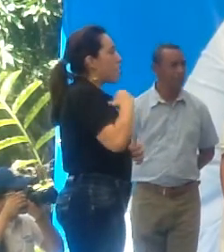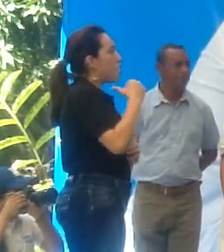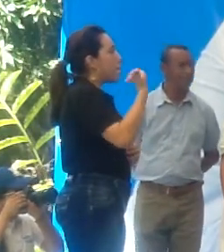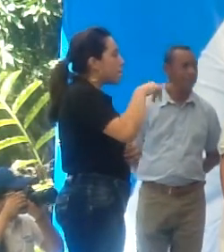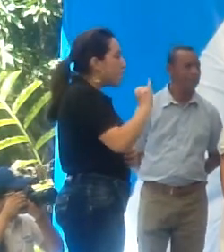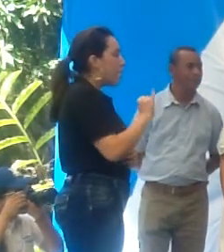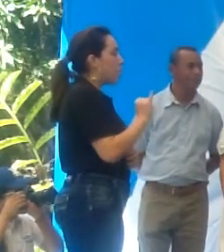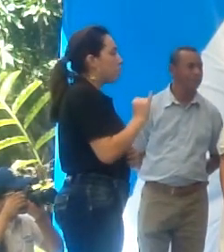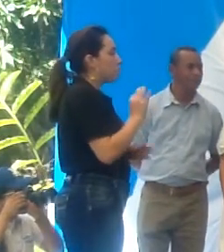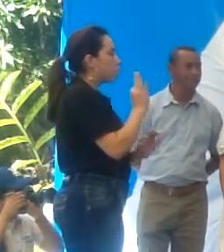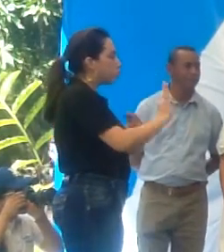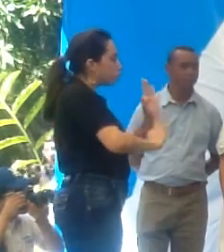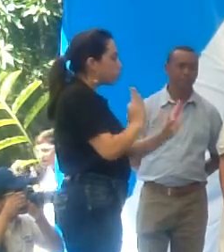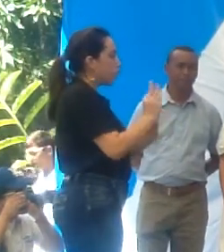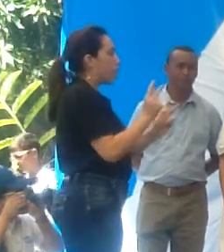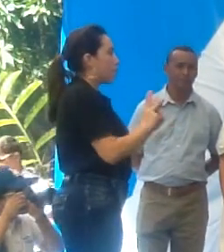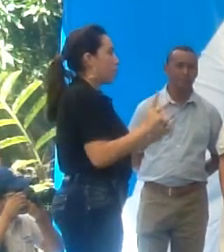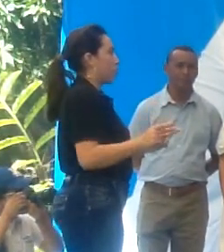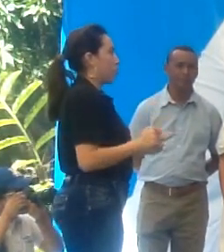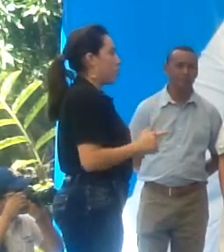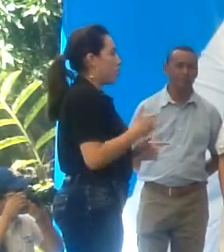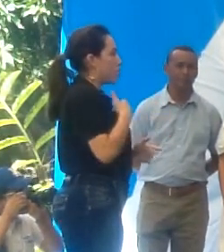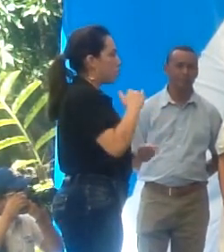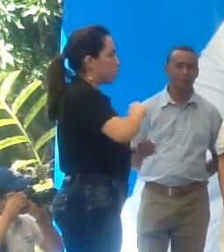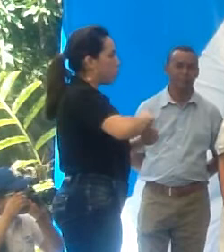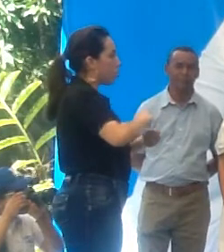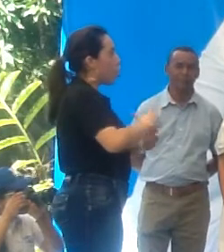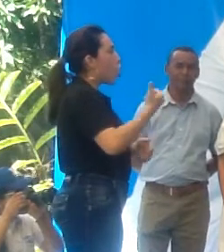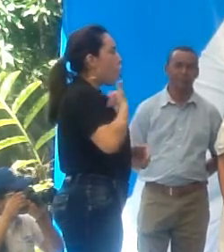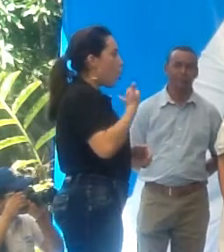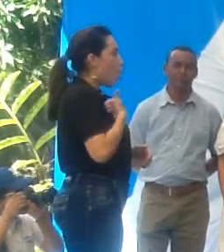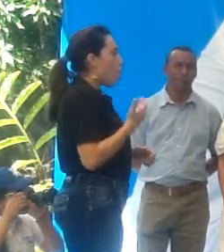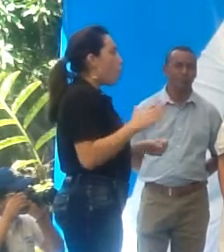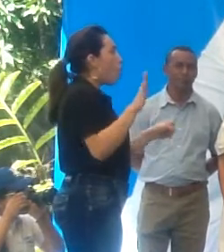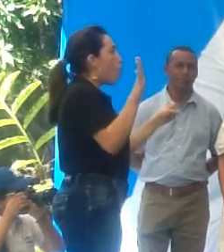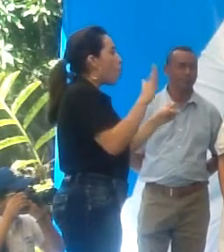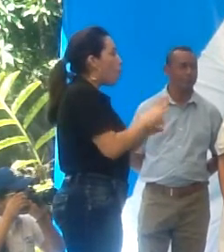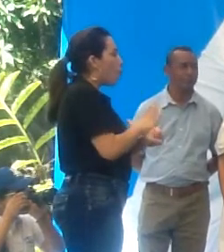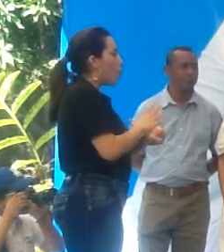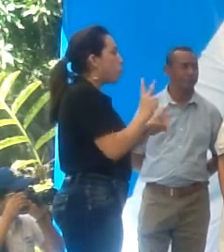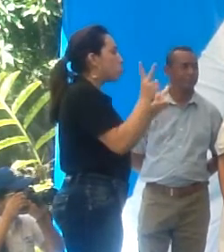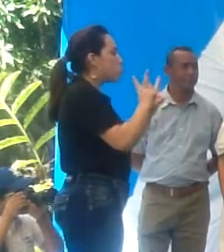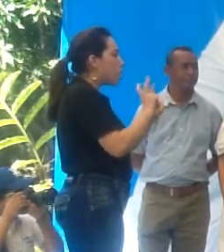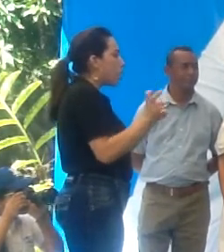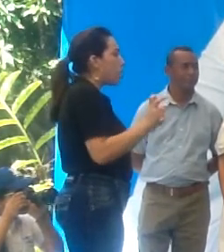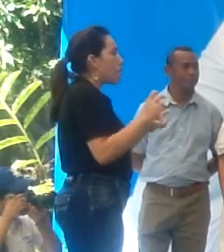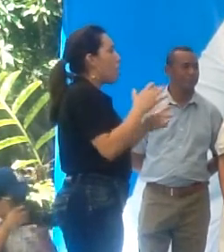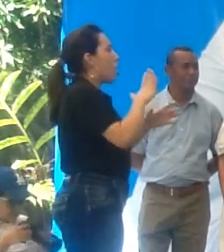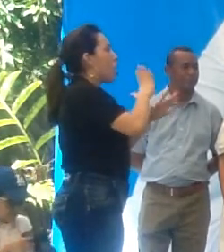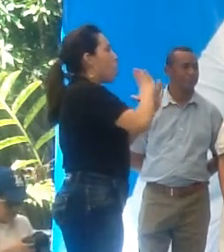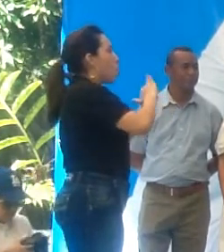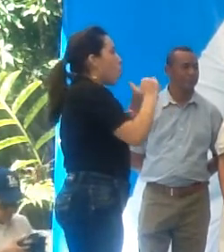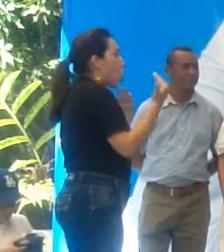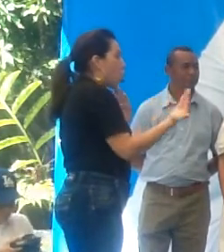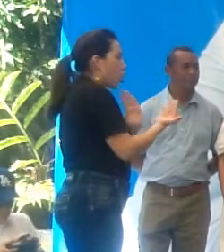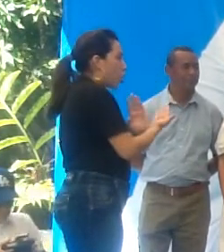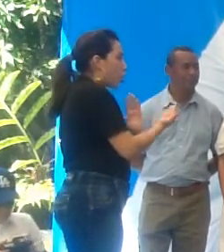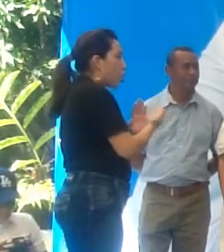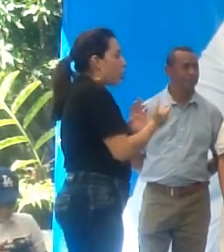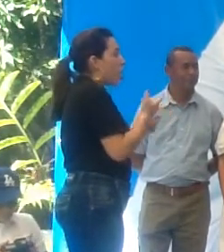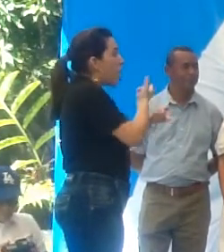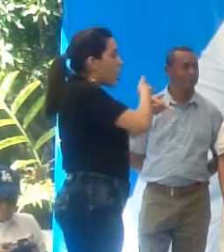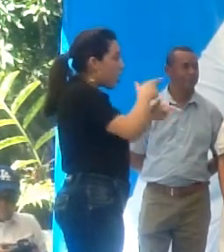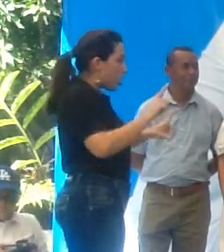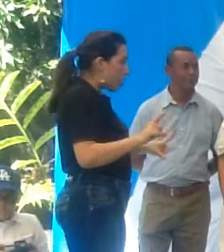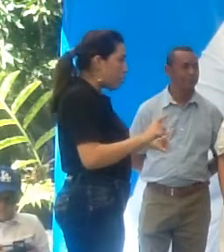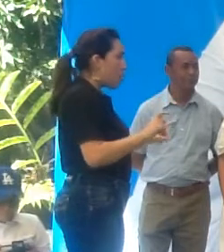los ciudadanos. En la medida que nuestros jóvenes puedan estar ocupados en sus escuelas y en sus ratos